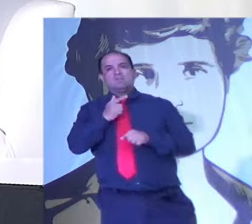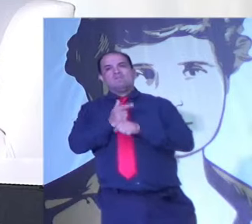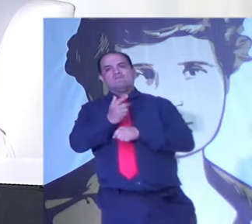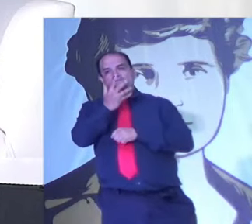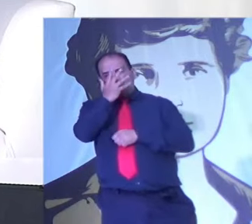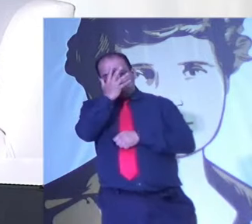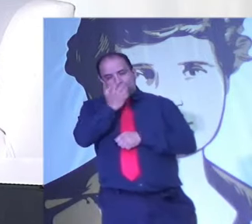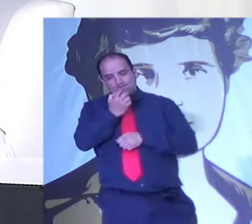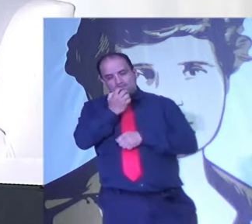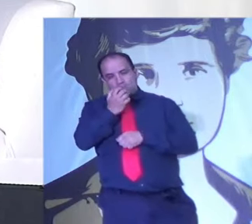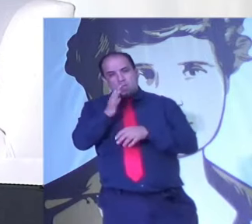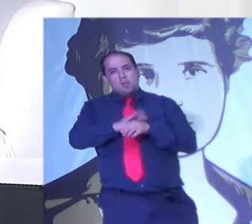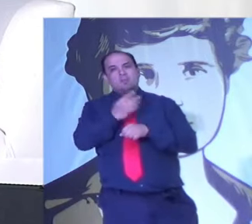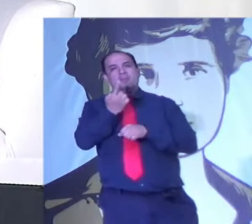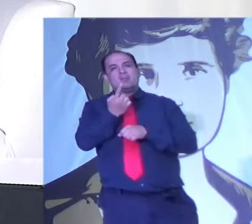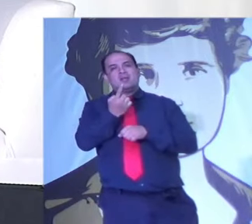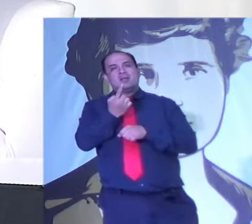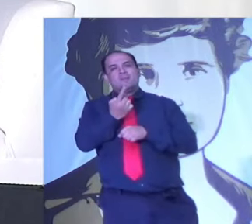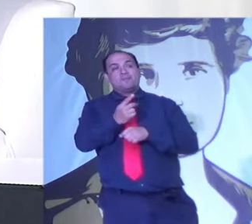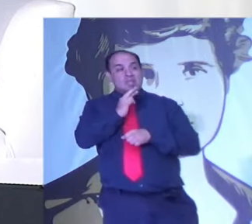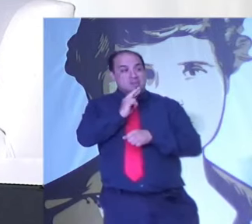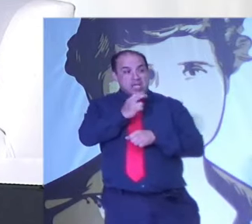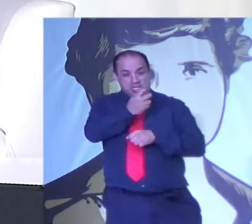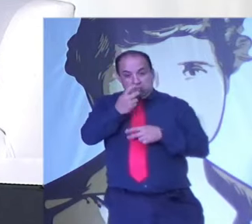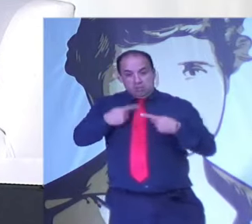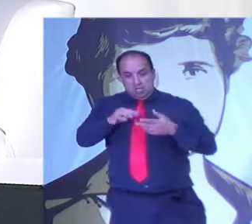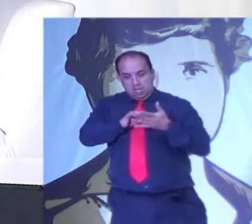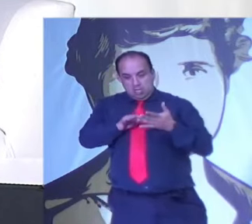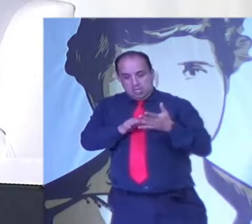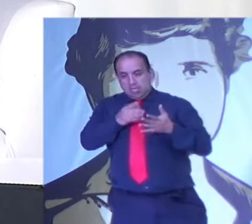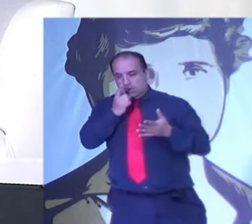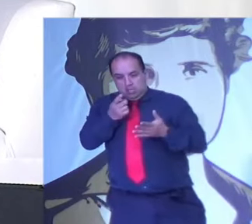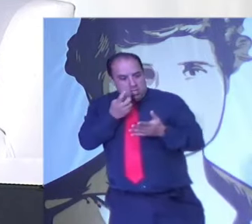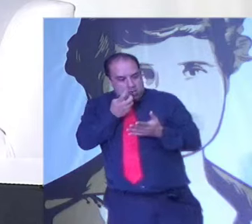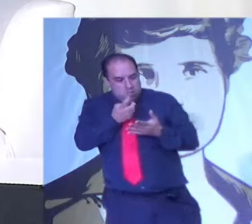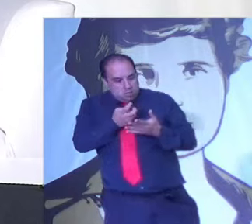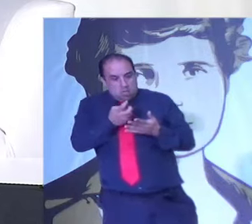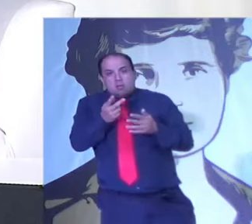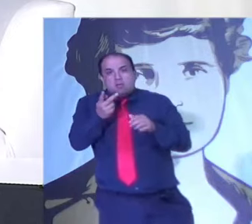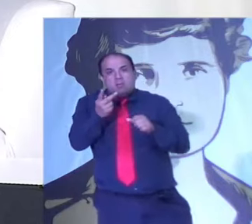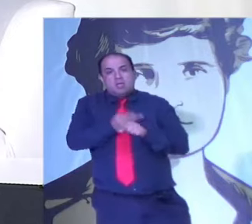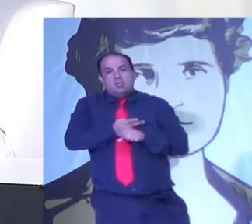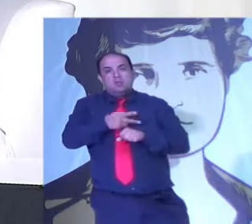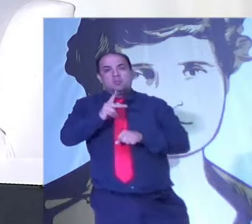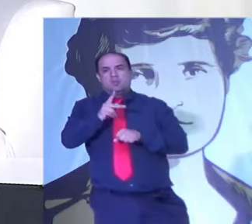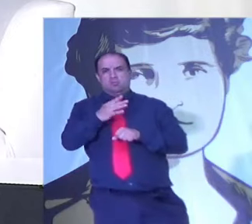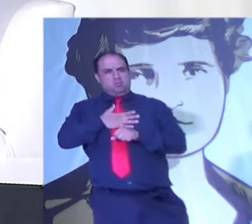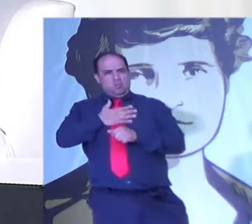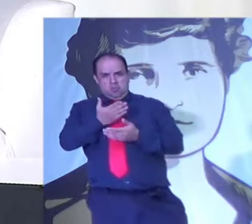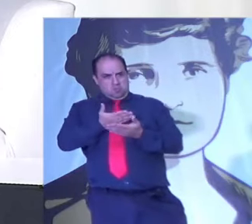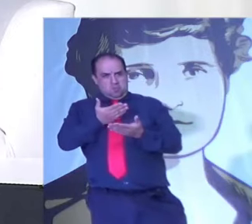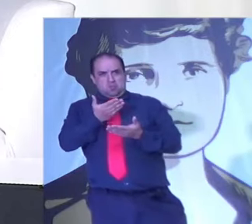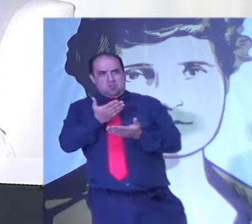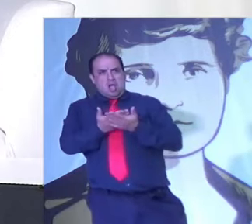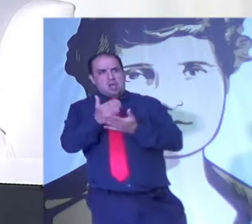triste por la respuesta de esos lectores, ¿no? Así, ah, caray, ¿qué está pasando? No, así, pero fíjate que no me lo planteé como